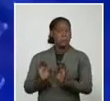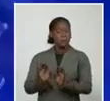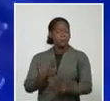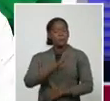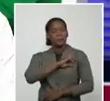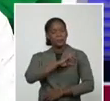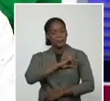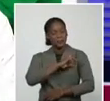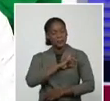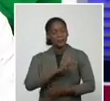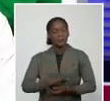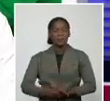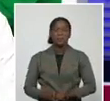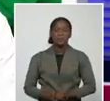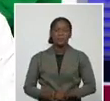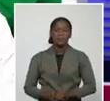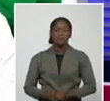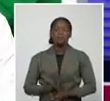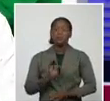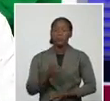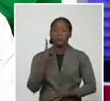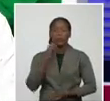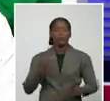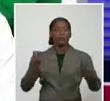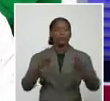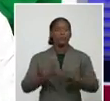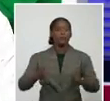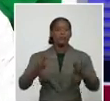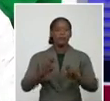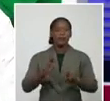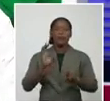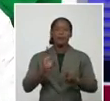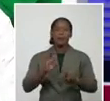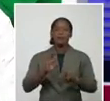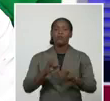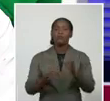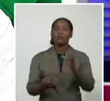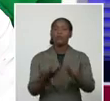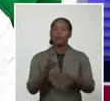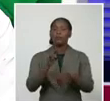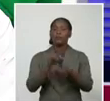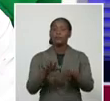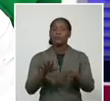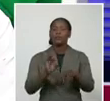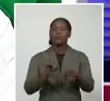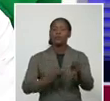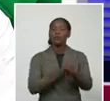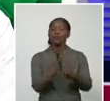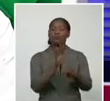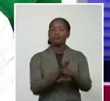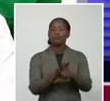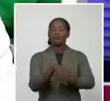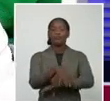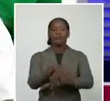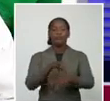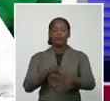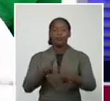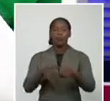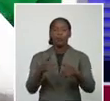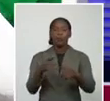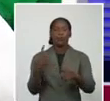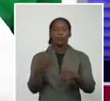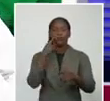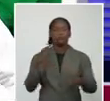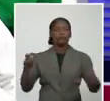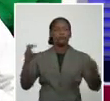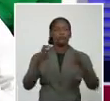Y se hizo mucho énfasis en esta información porque también se achacó a que